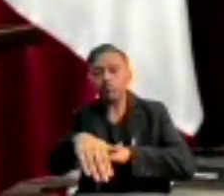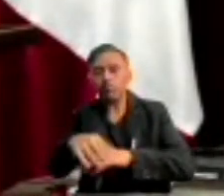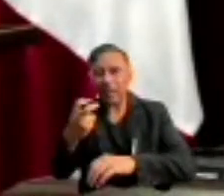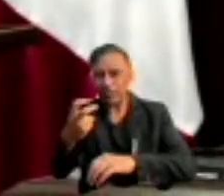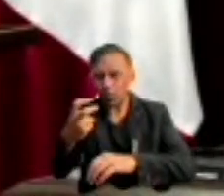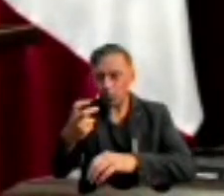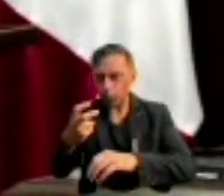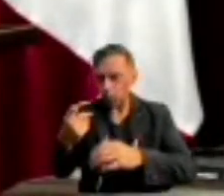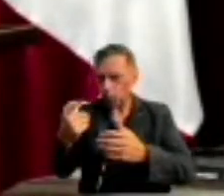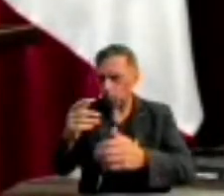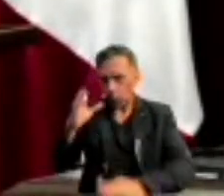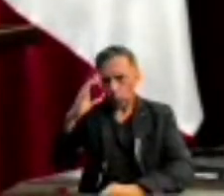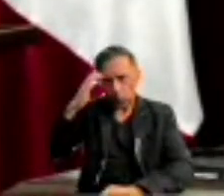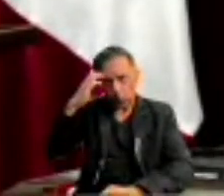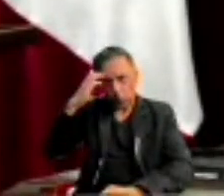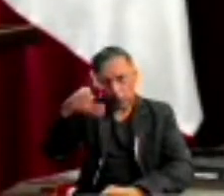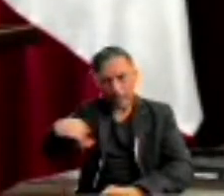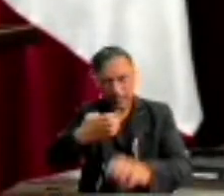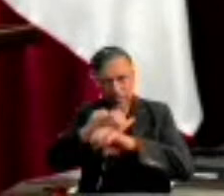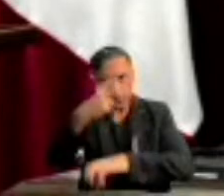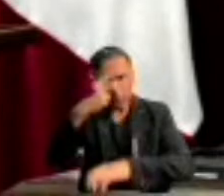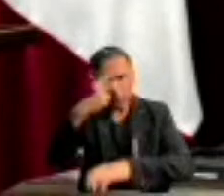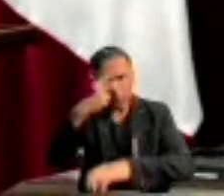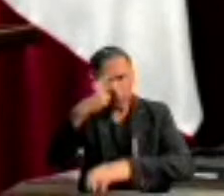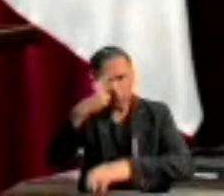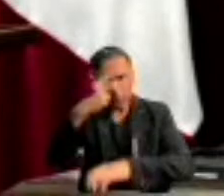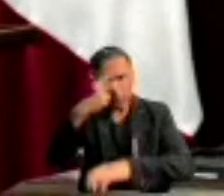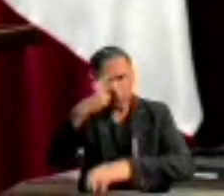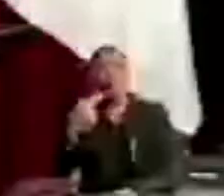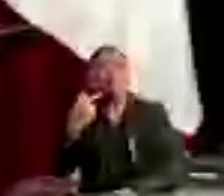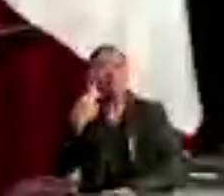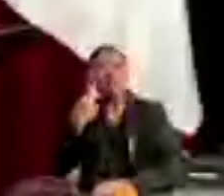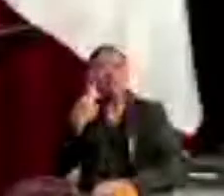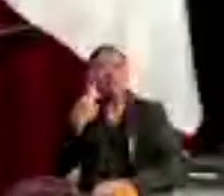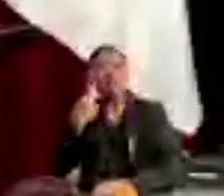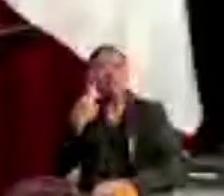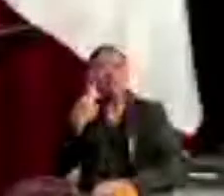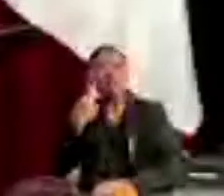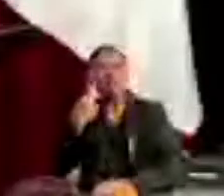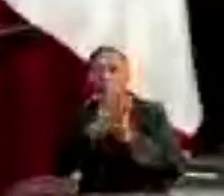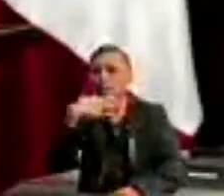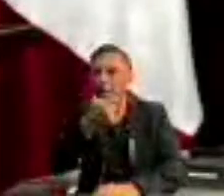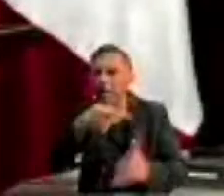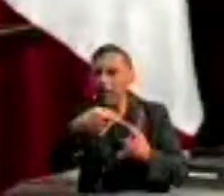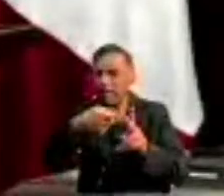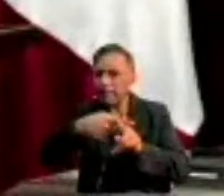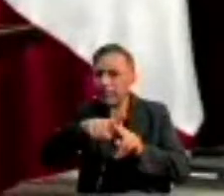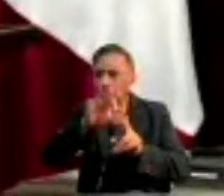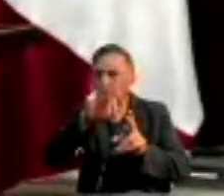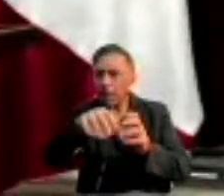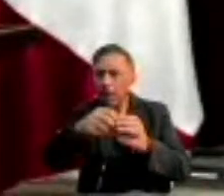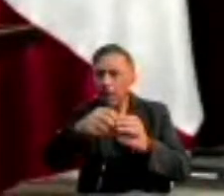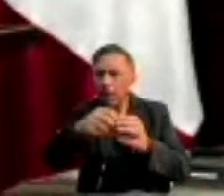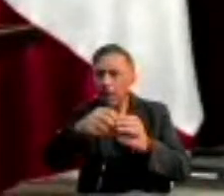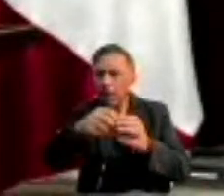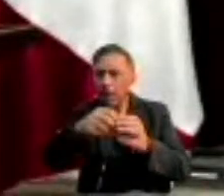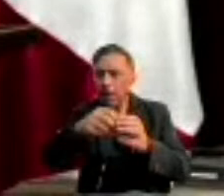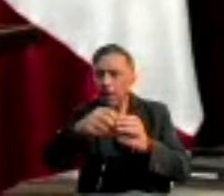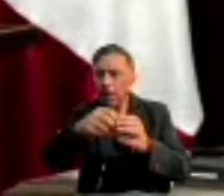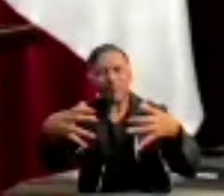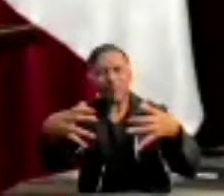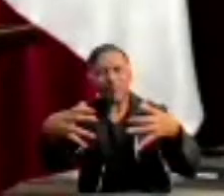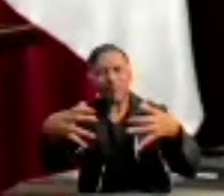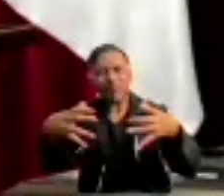el inicio de las formas corruptas de hacer política en nuestra entidad, en las que los apotegmas del mal gobierno han